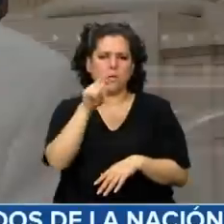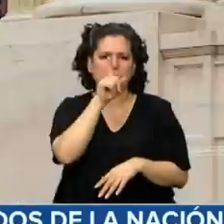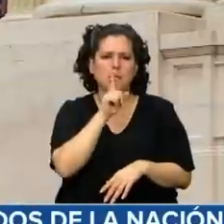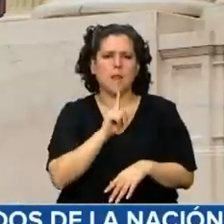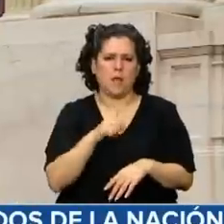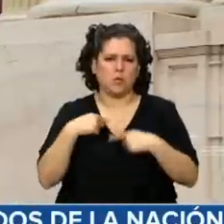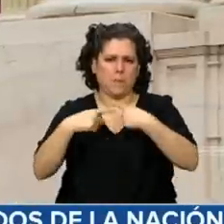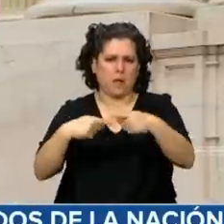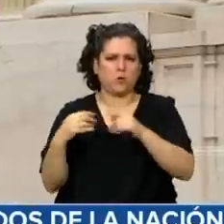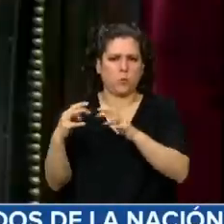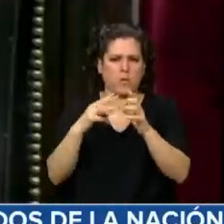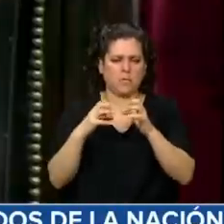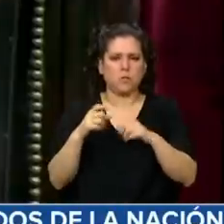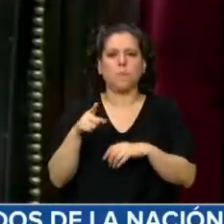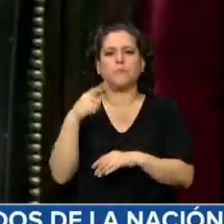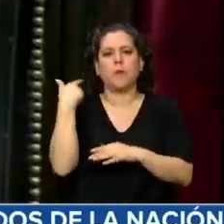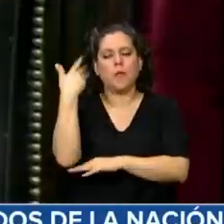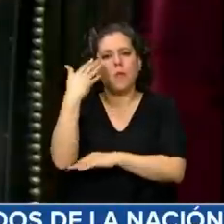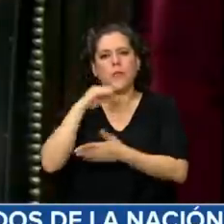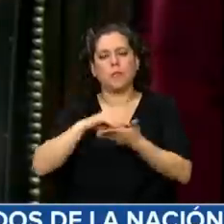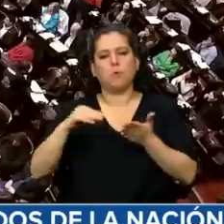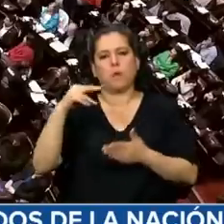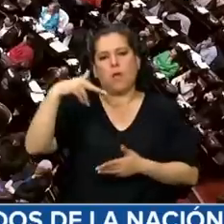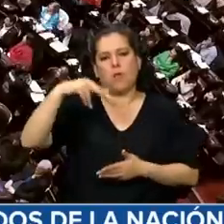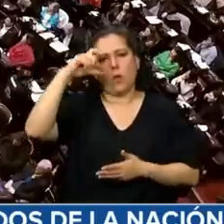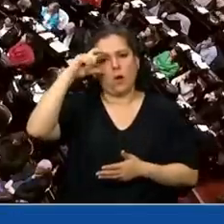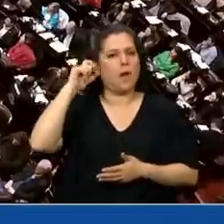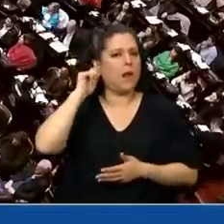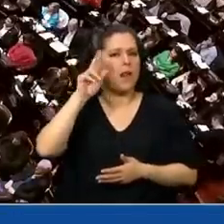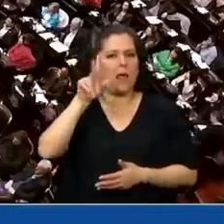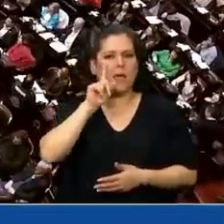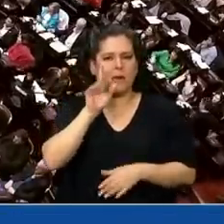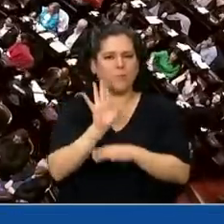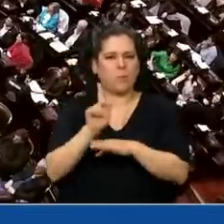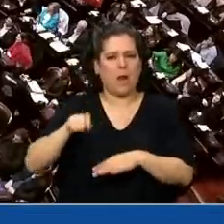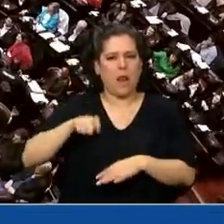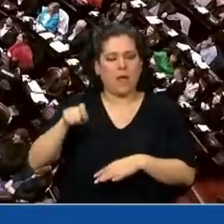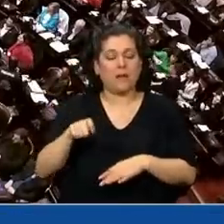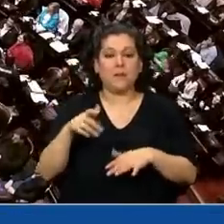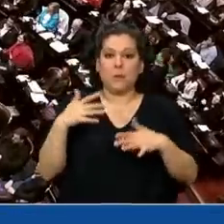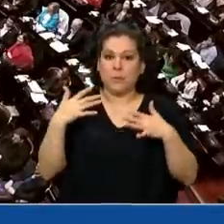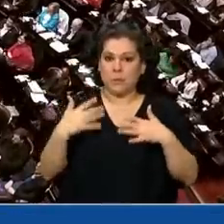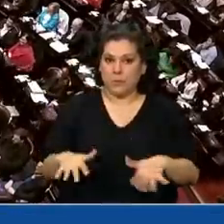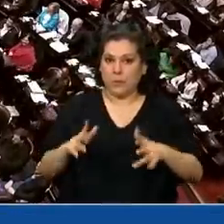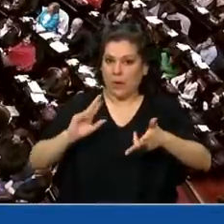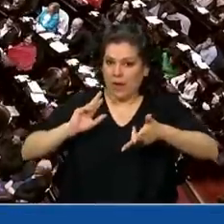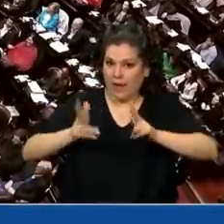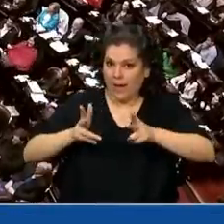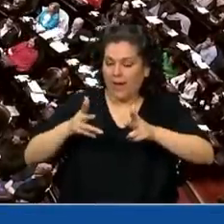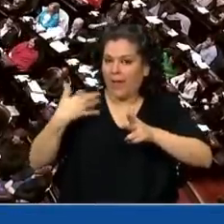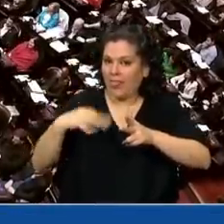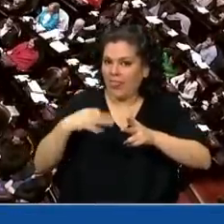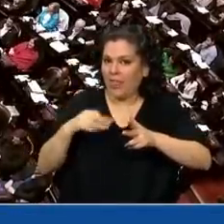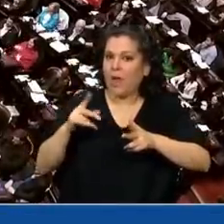Silencio para continuar la sesión. Diputado Negri, en uso de la palabra. Sí, señora presidenta, hay que meter la mano a fondo, pero ¿saben dónde?